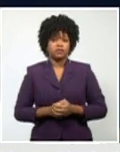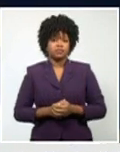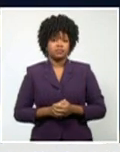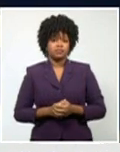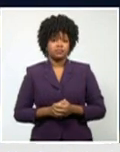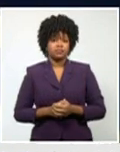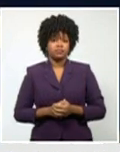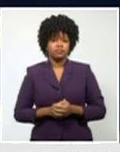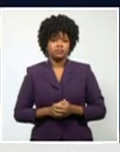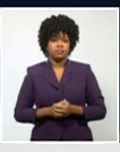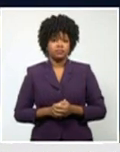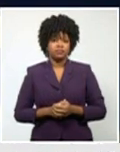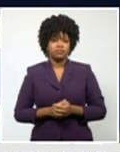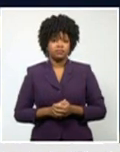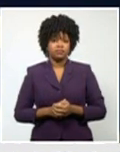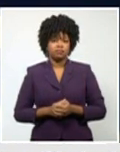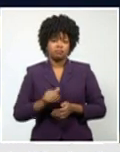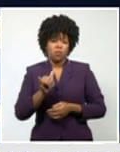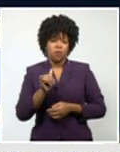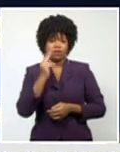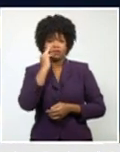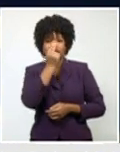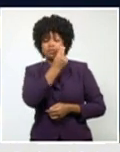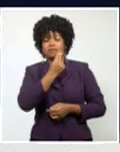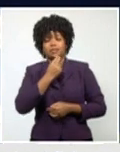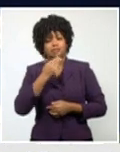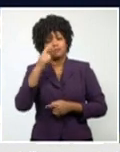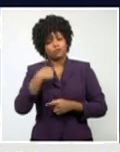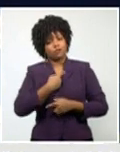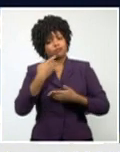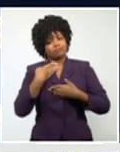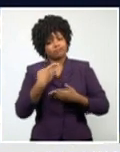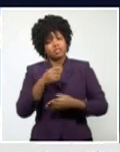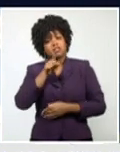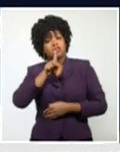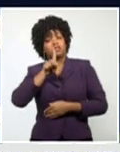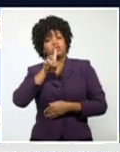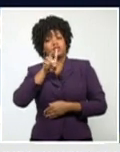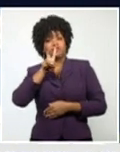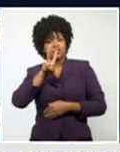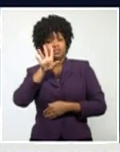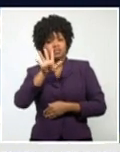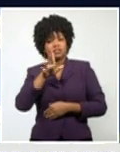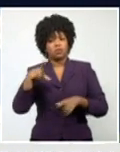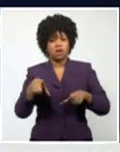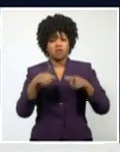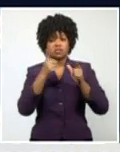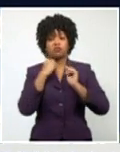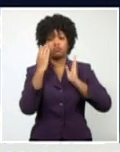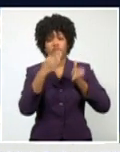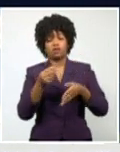como se merece, con un homenaje a José Martí en el 125 aniversario de su caída en Dos Ríos,